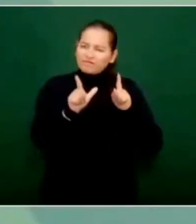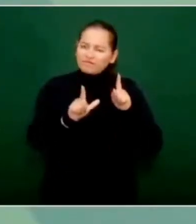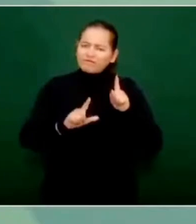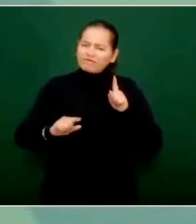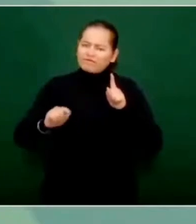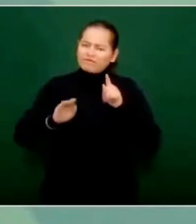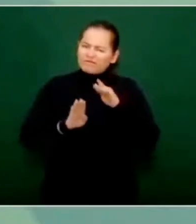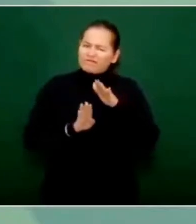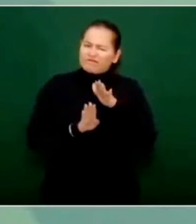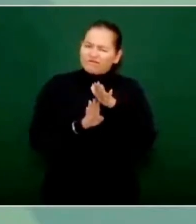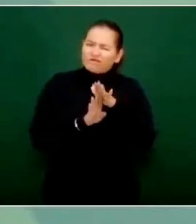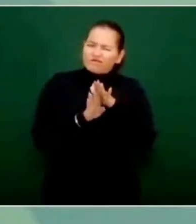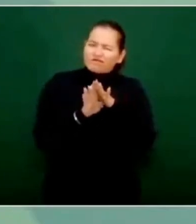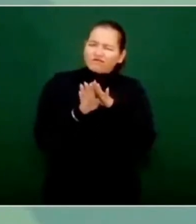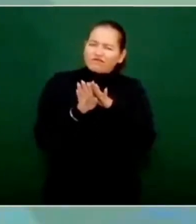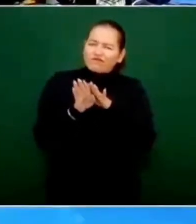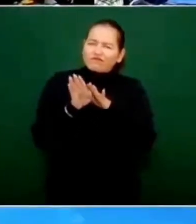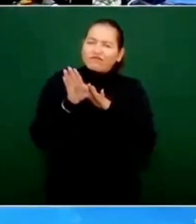avanzando